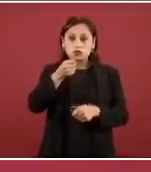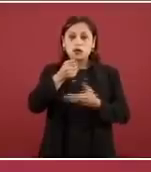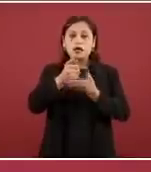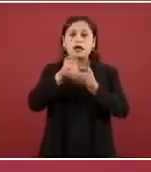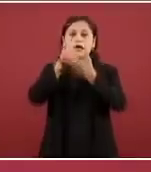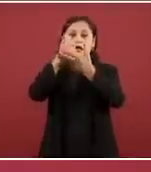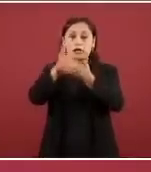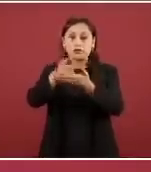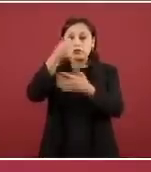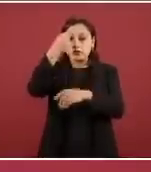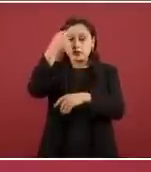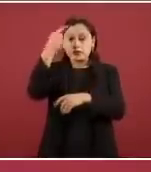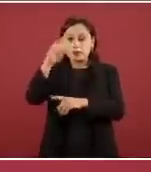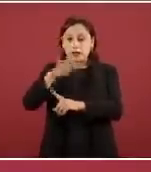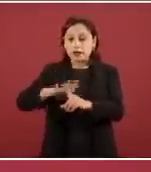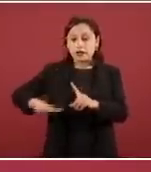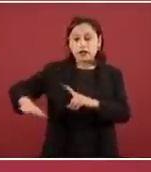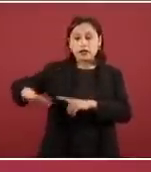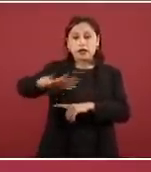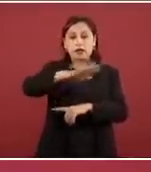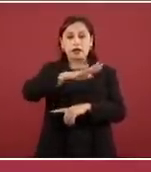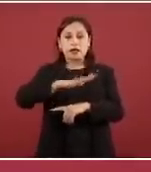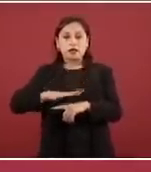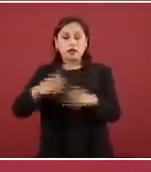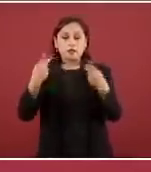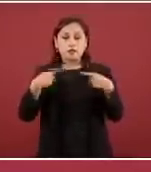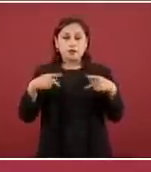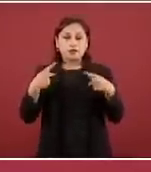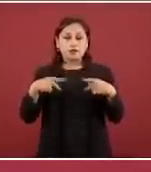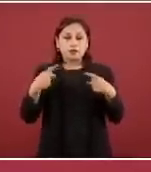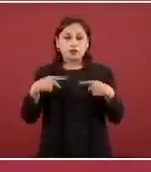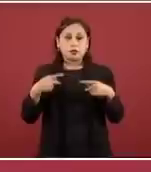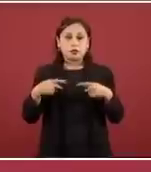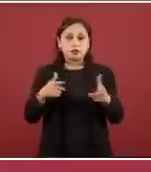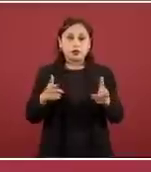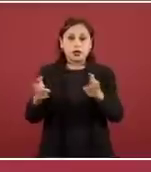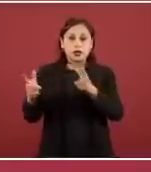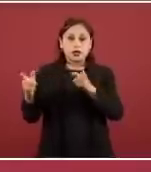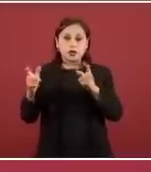la atención y el hostigamiento y